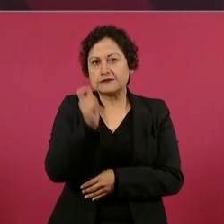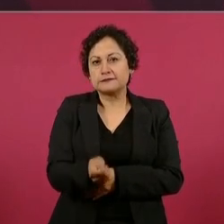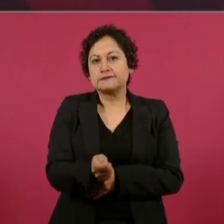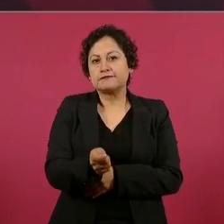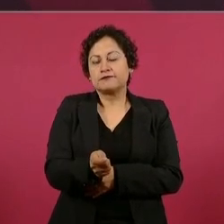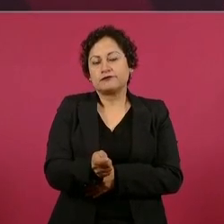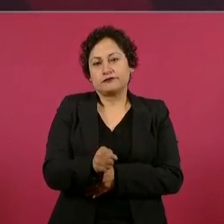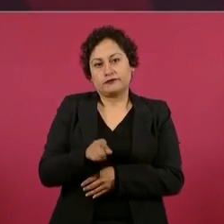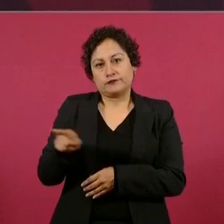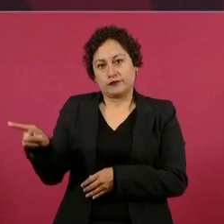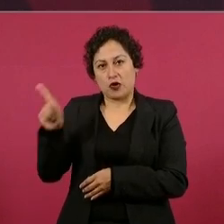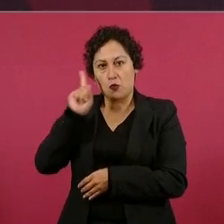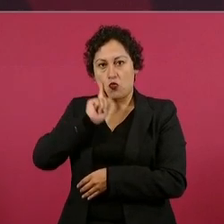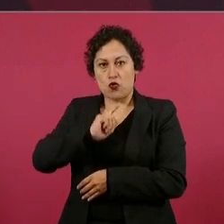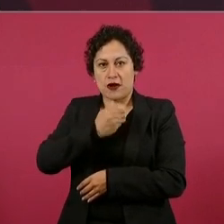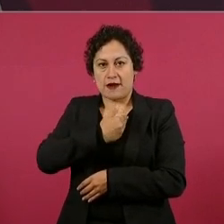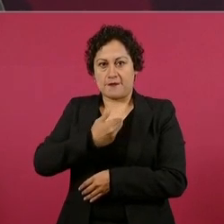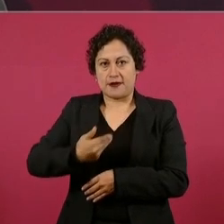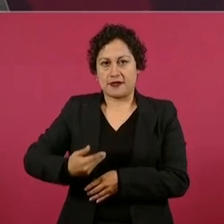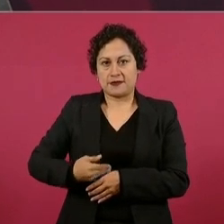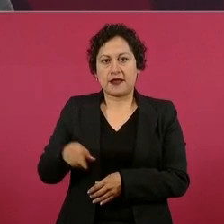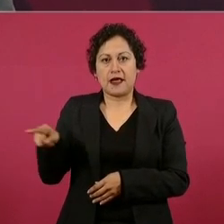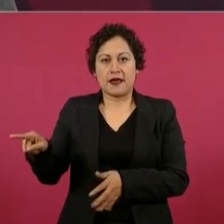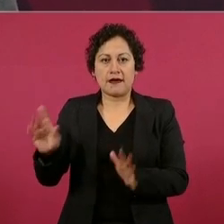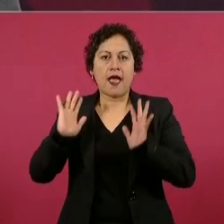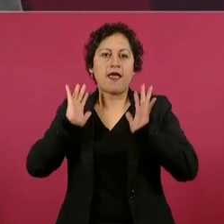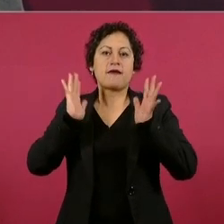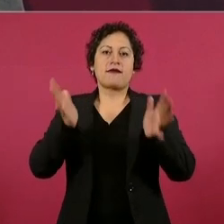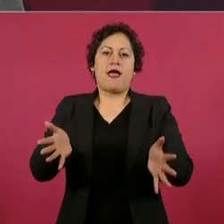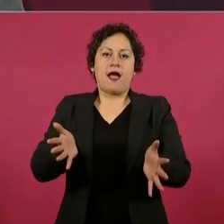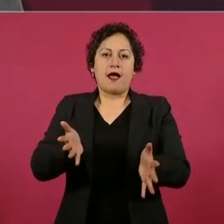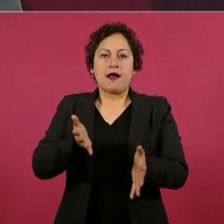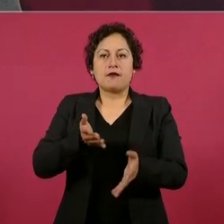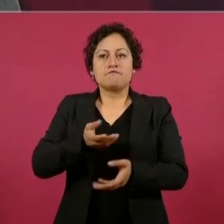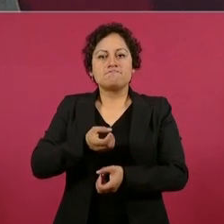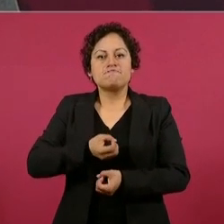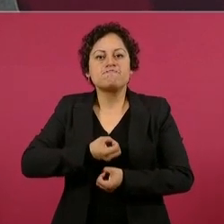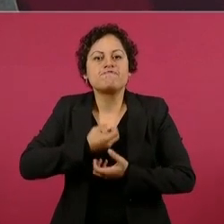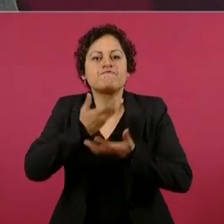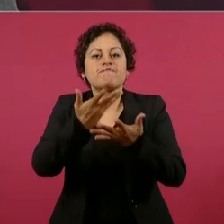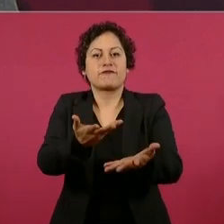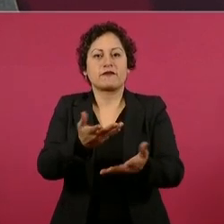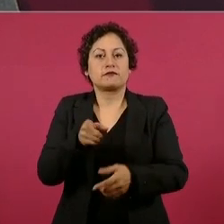se comprometió a hacer el doble de lo que nosotros hicimos.